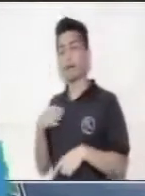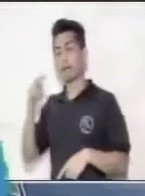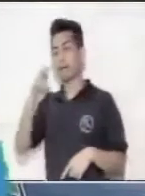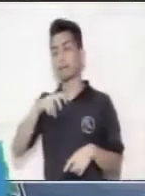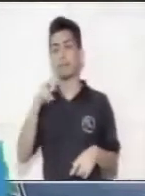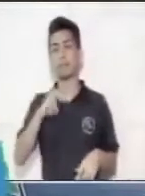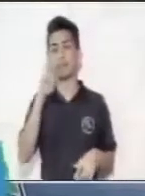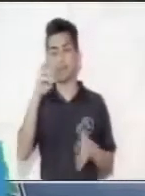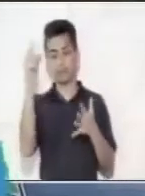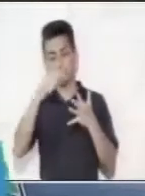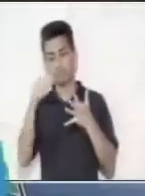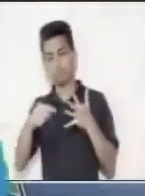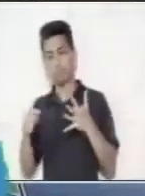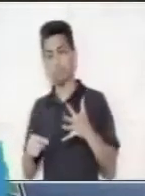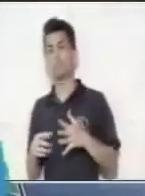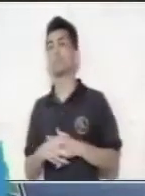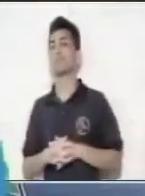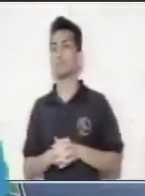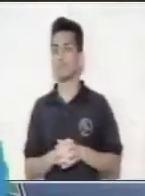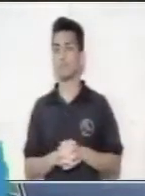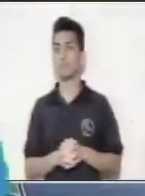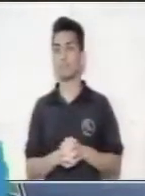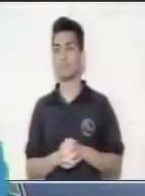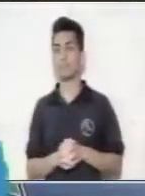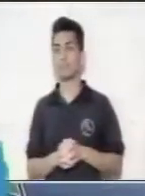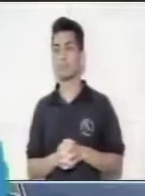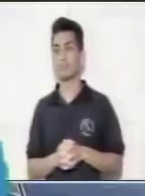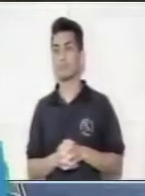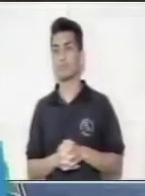tres elementos, ¿verdad? Necesitamos,